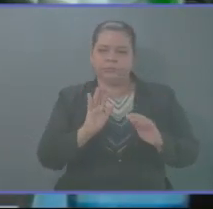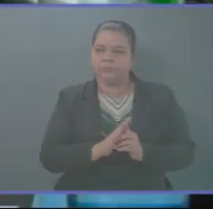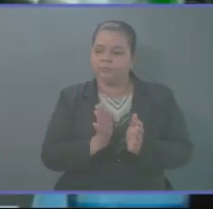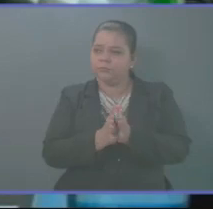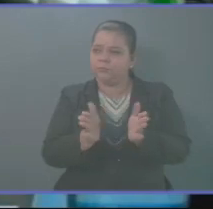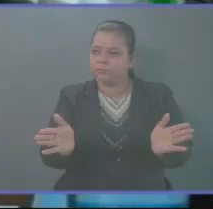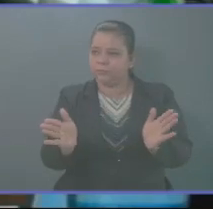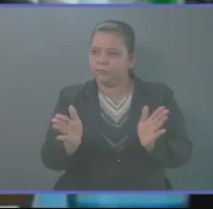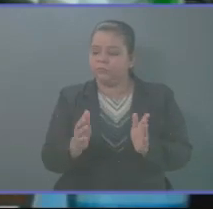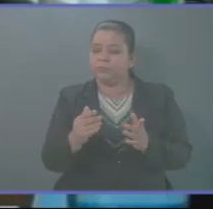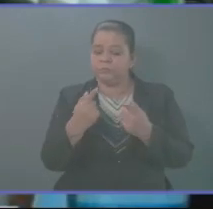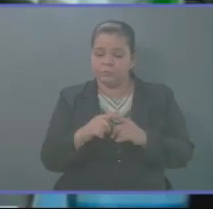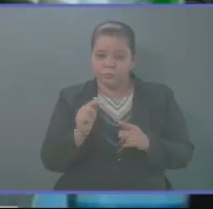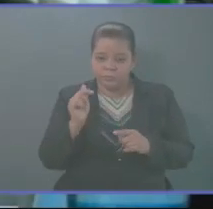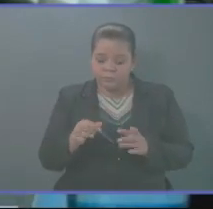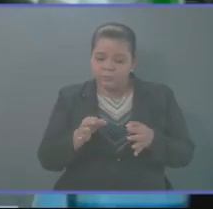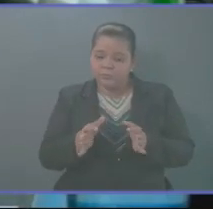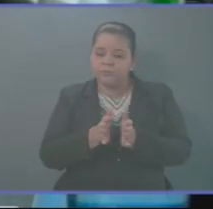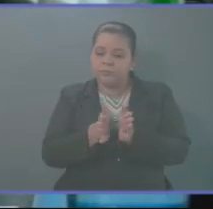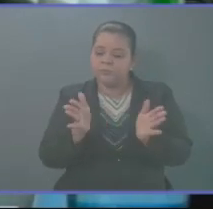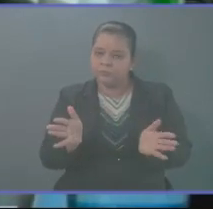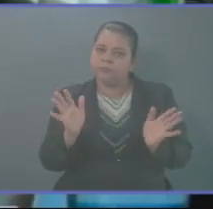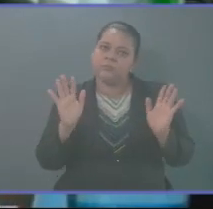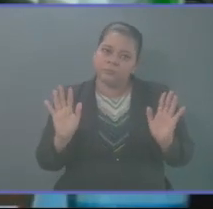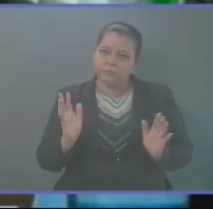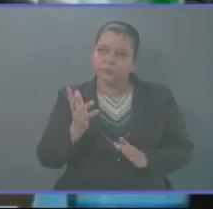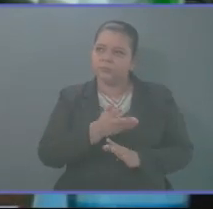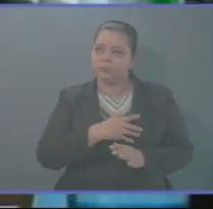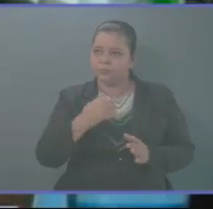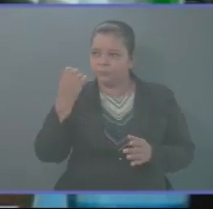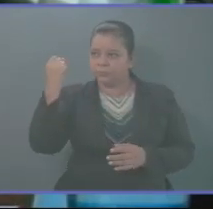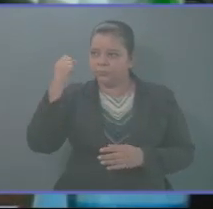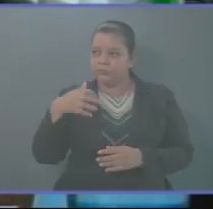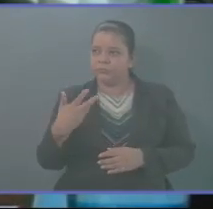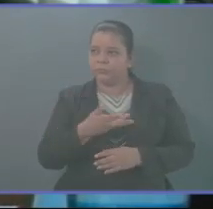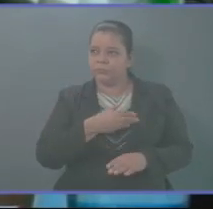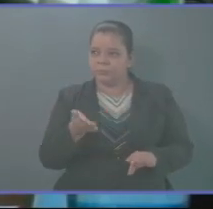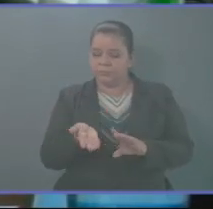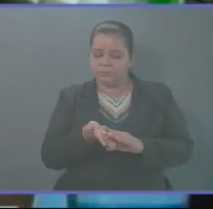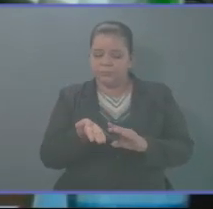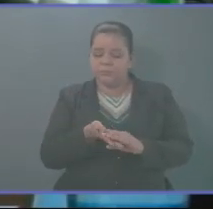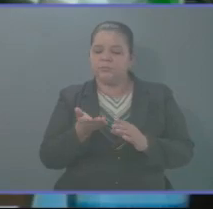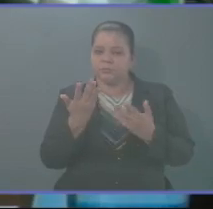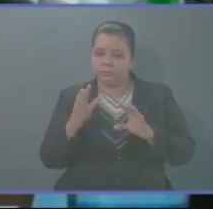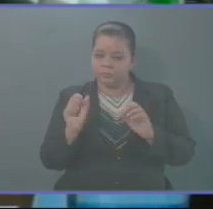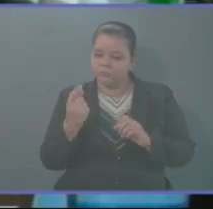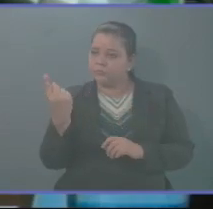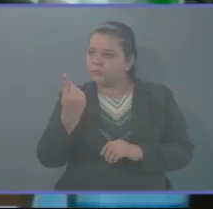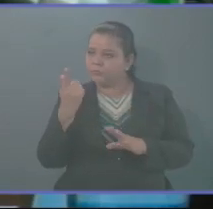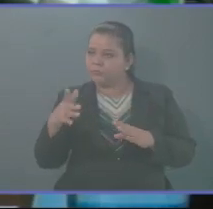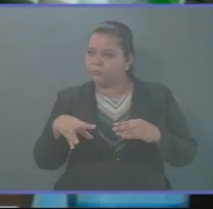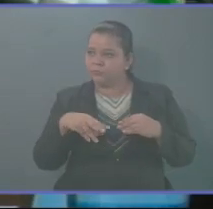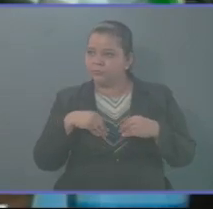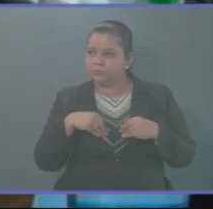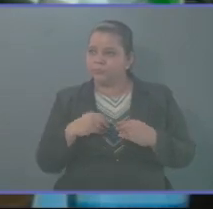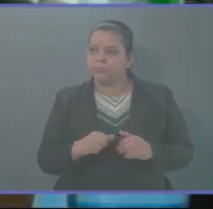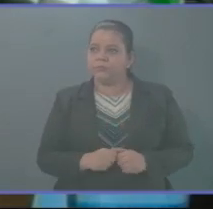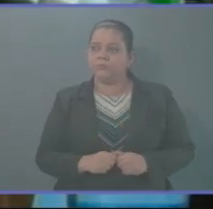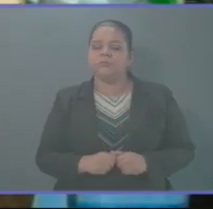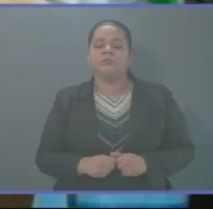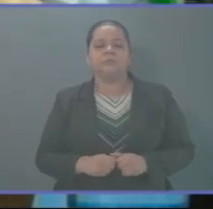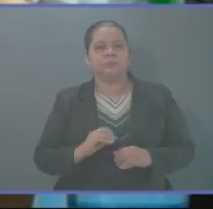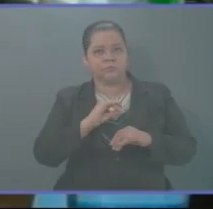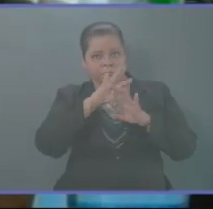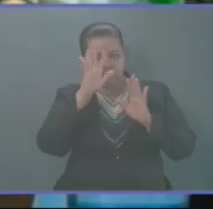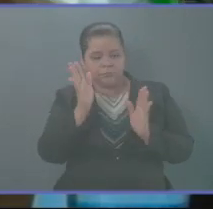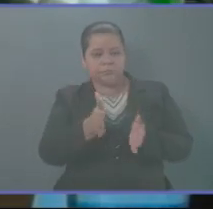porque si es en general, valdría la pena tener el expediente, pienso yo, y solamente darlo por recibido. Le solicito